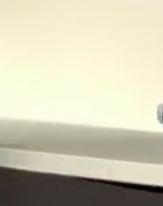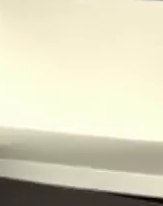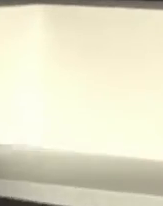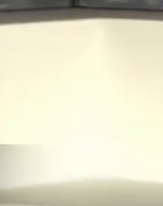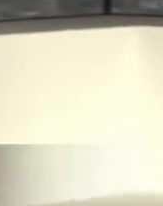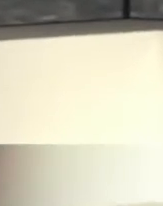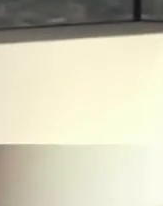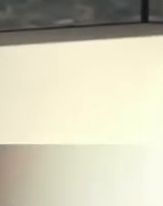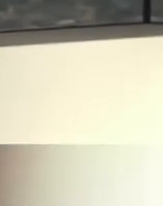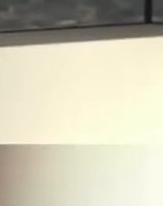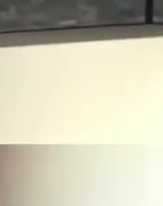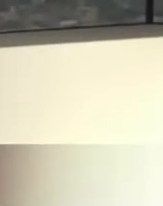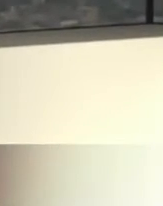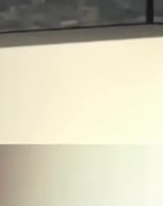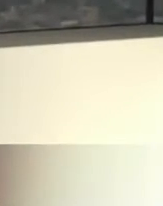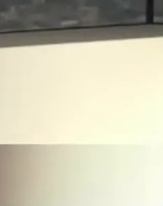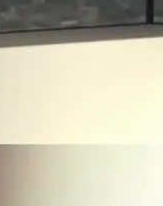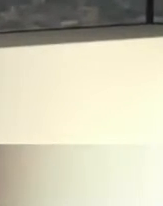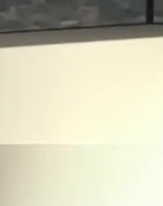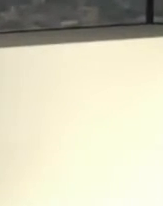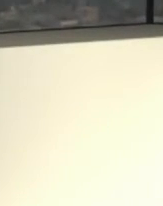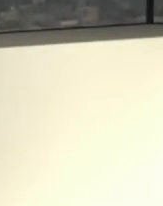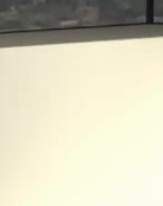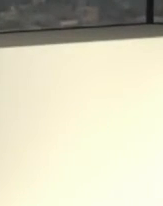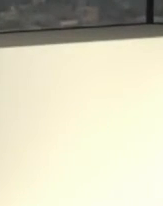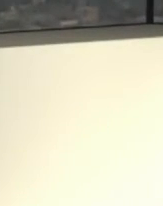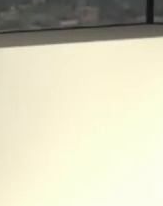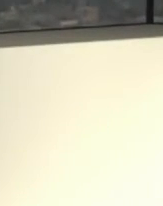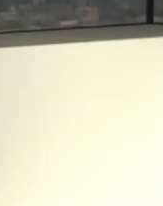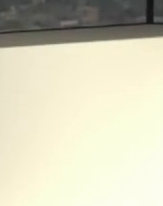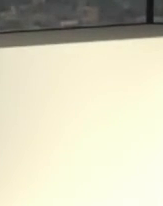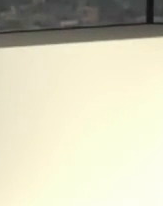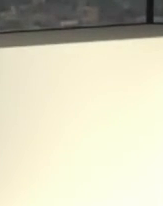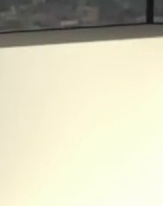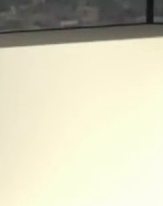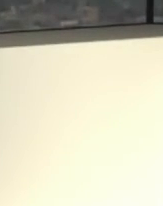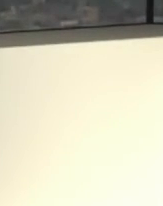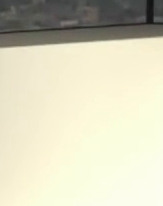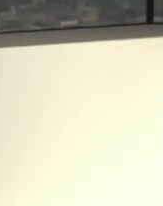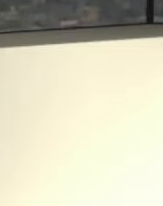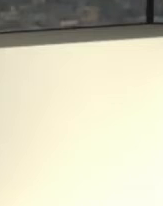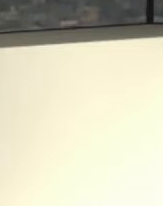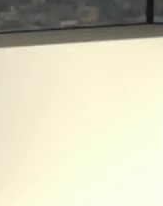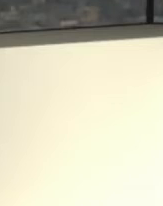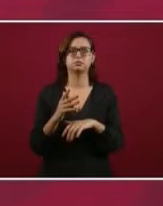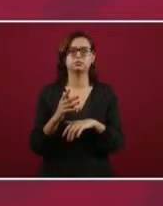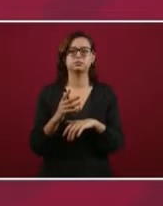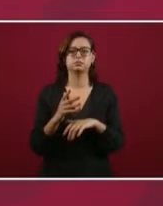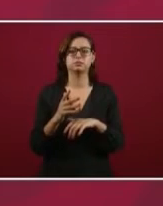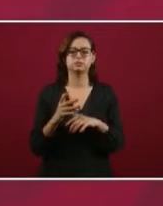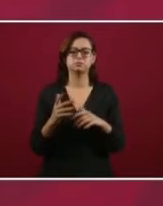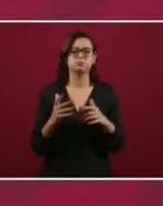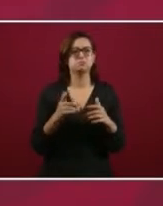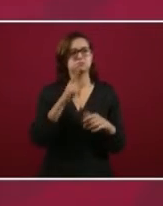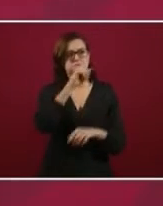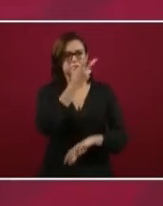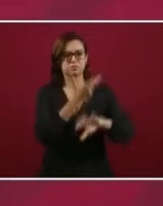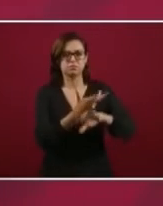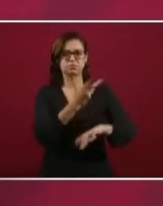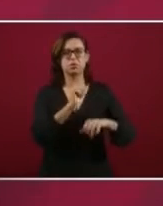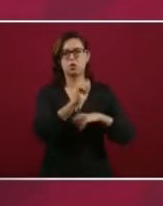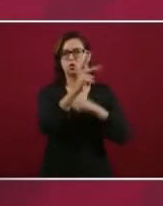¿Qué tal? ¿Cómo le va? Bienvenido a este corte informativo. El presidente de México, Andrés Manuel López Obrador, dice que se recupera de manera exitosa